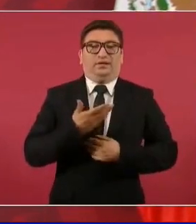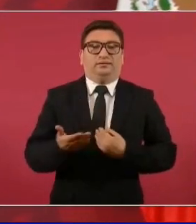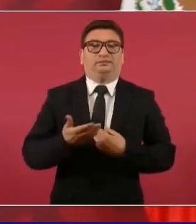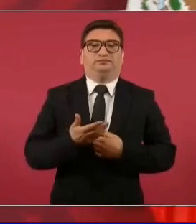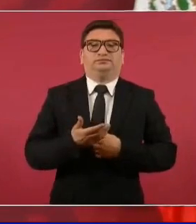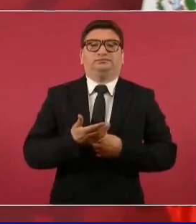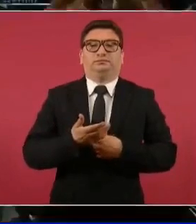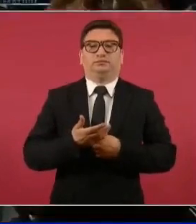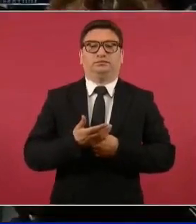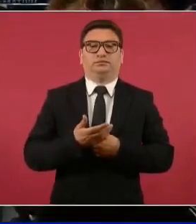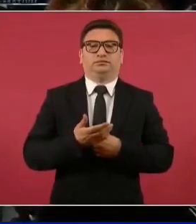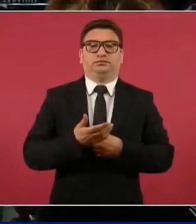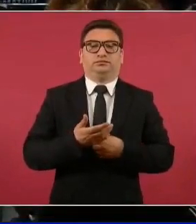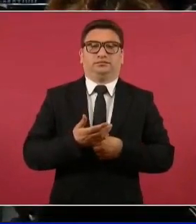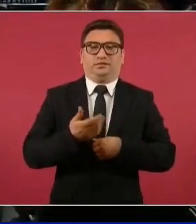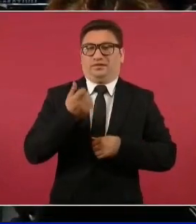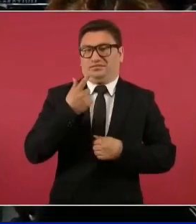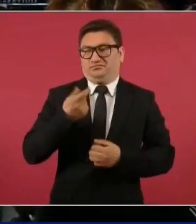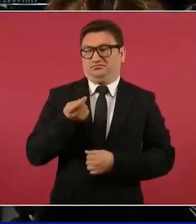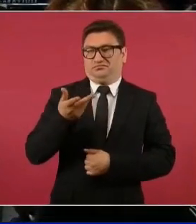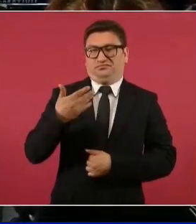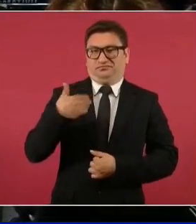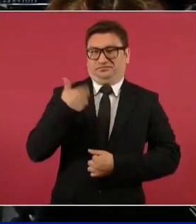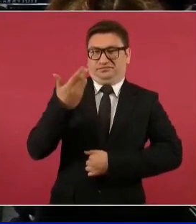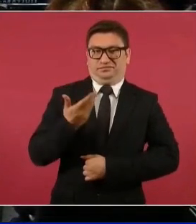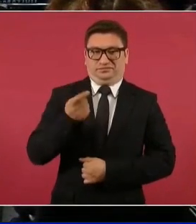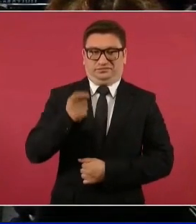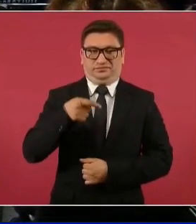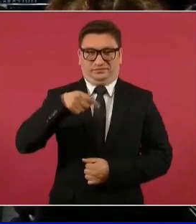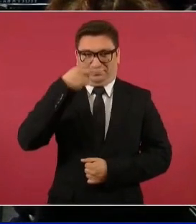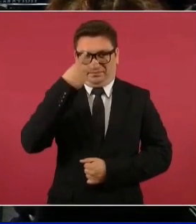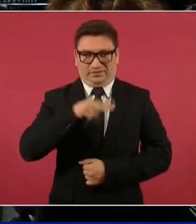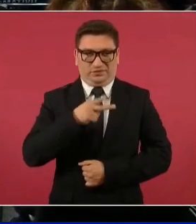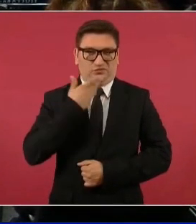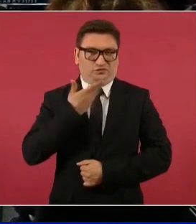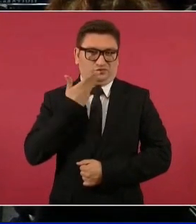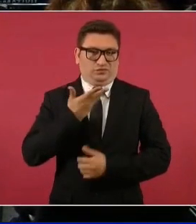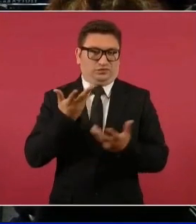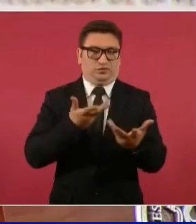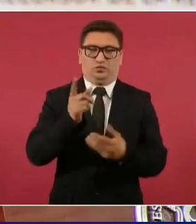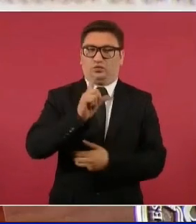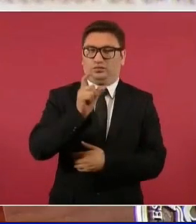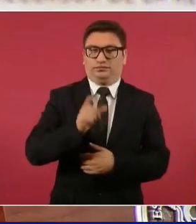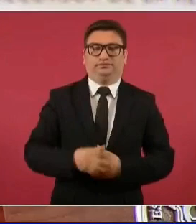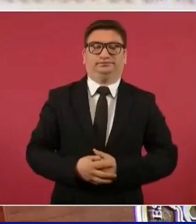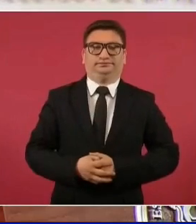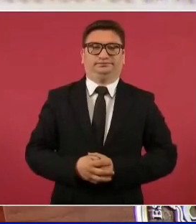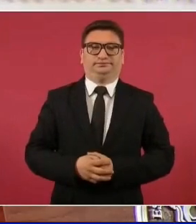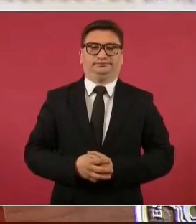el milagro, así se le llamó, mexicano, se dio